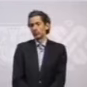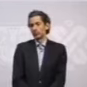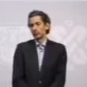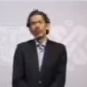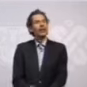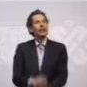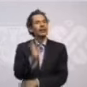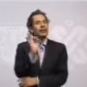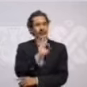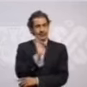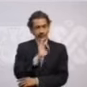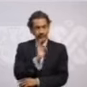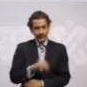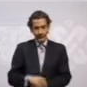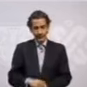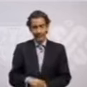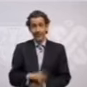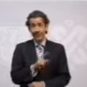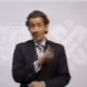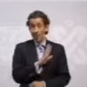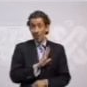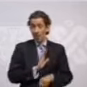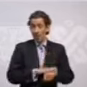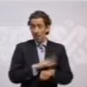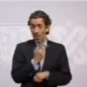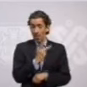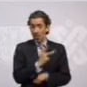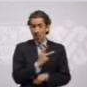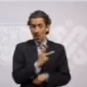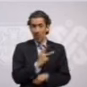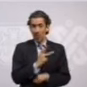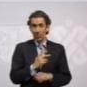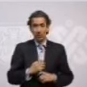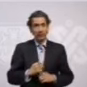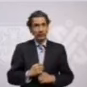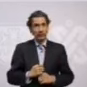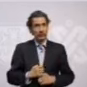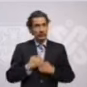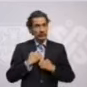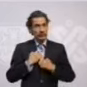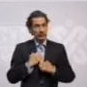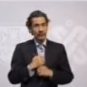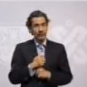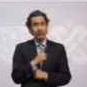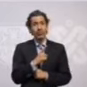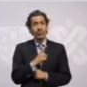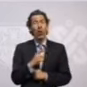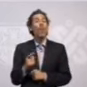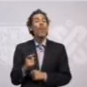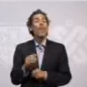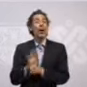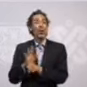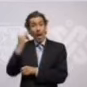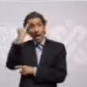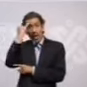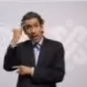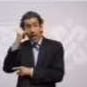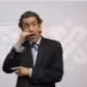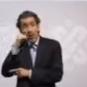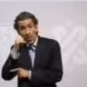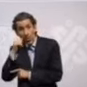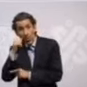Pero tal vez lo que más les moleste es que estamos recuperando los principios de Juárez, la